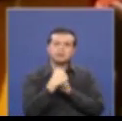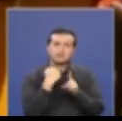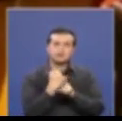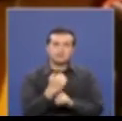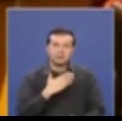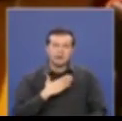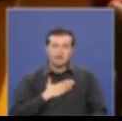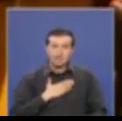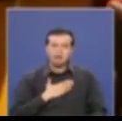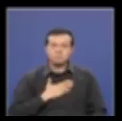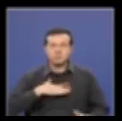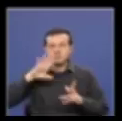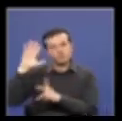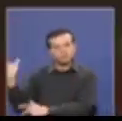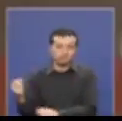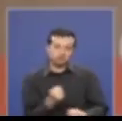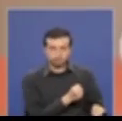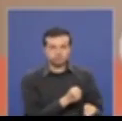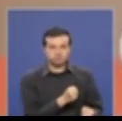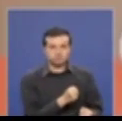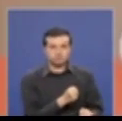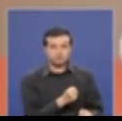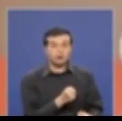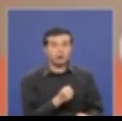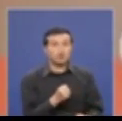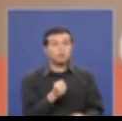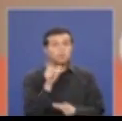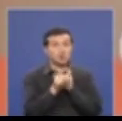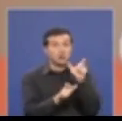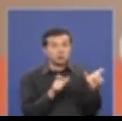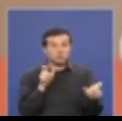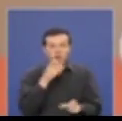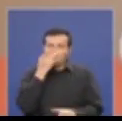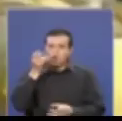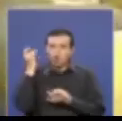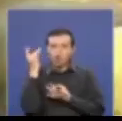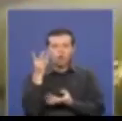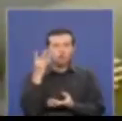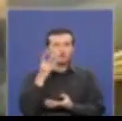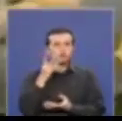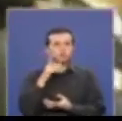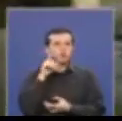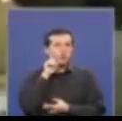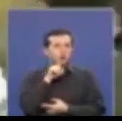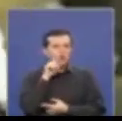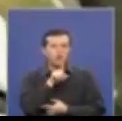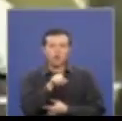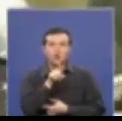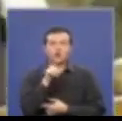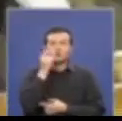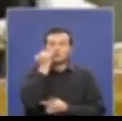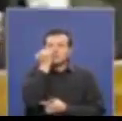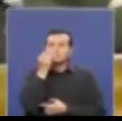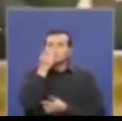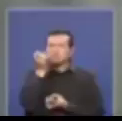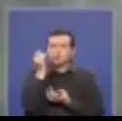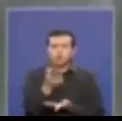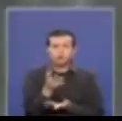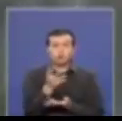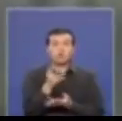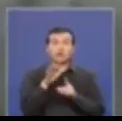torturaron, me desaparecieron. El racismo usado como arma política. Y los de la lista 6 arremetieron contra